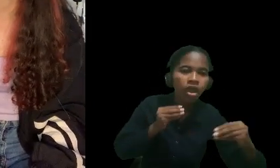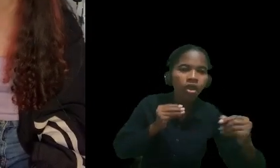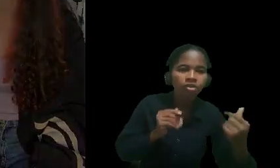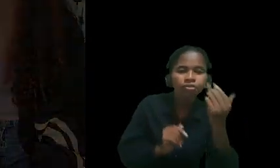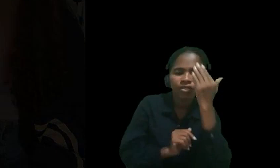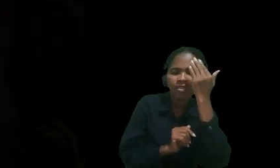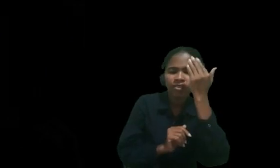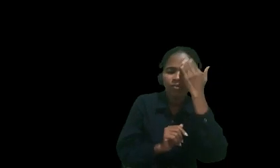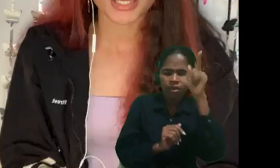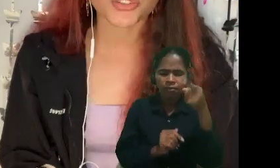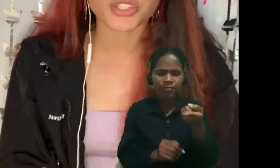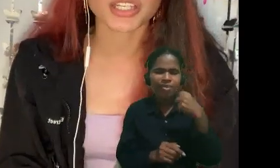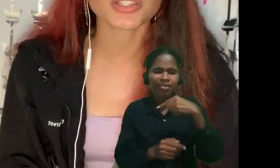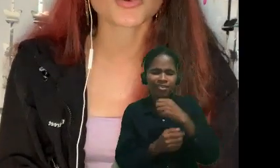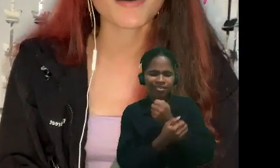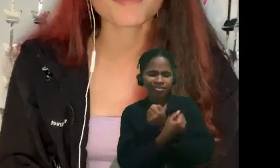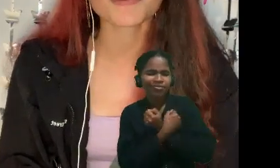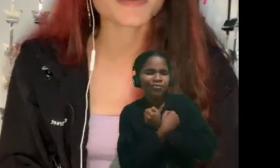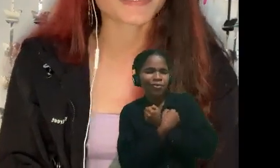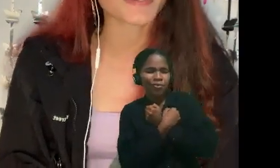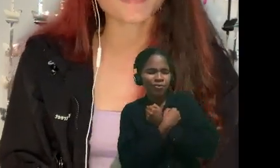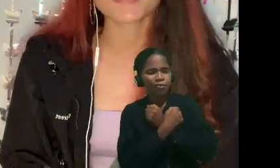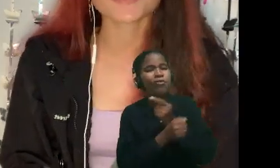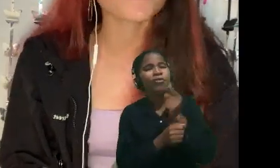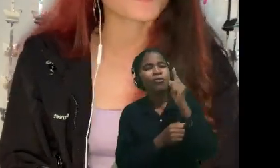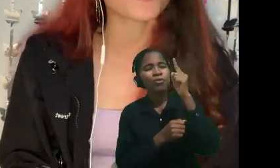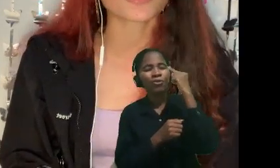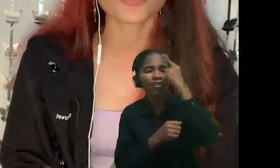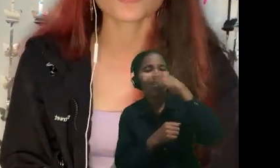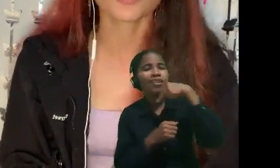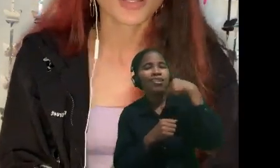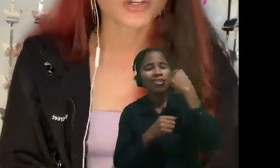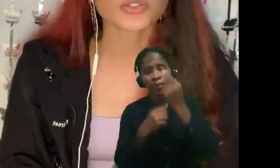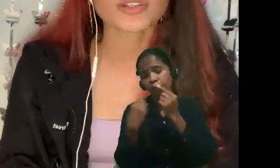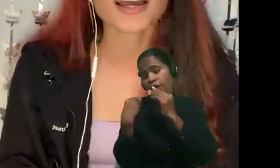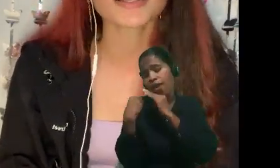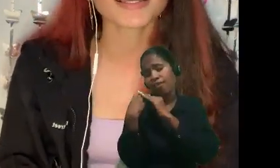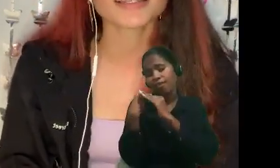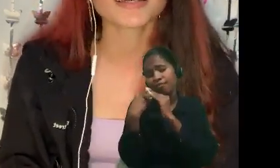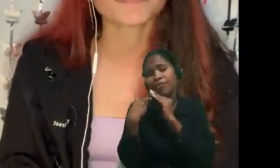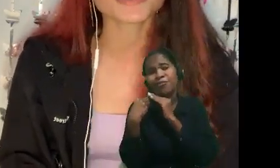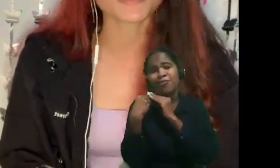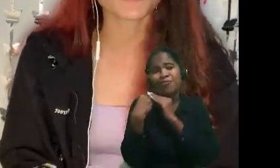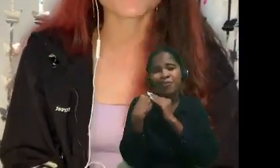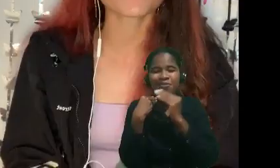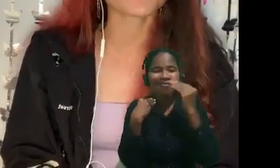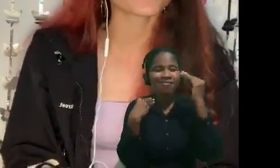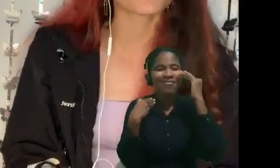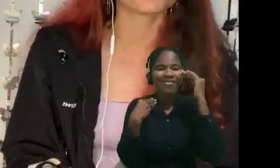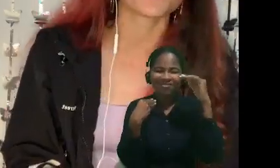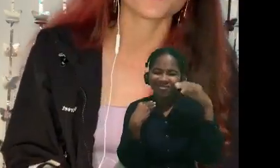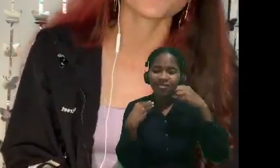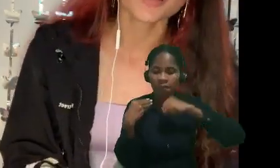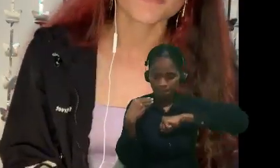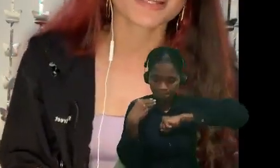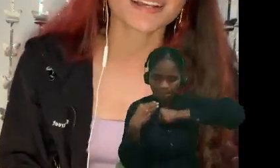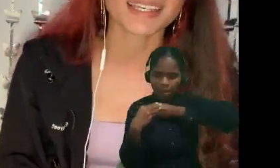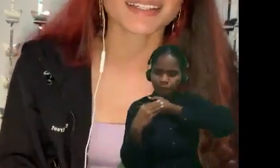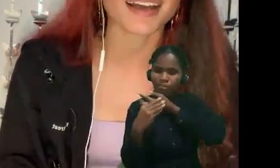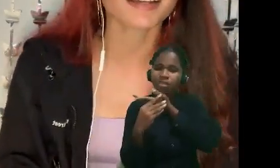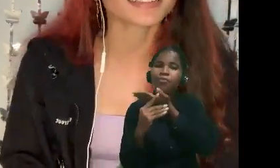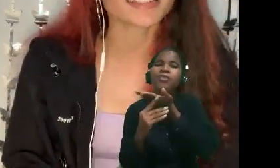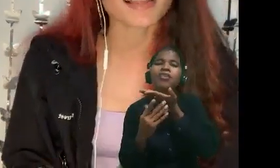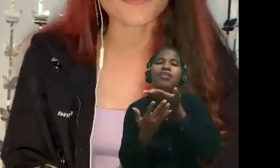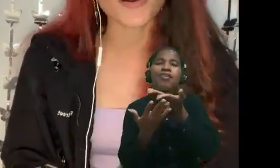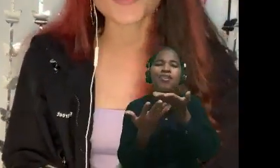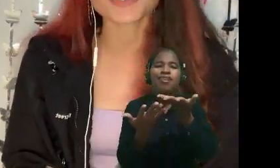me desarma. Yo sé que tú a mí me quieres un poco, con tu carita posada en mi hombro. Mira